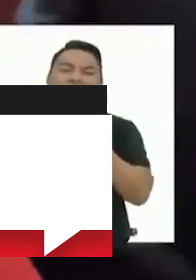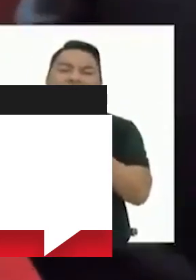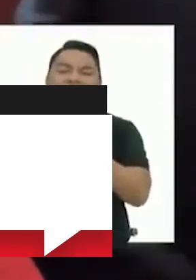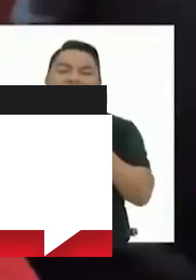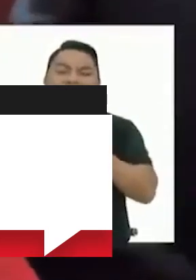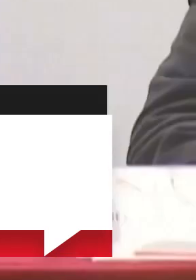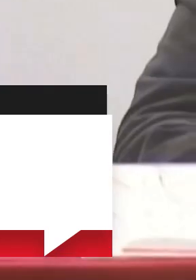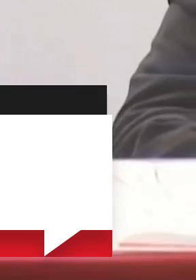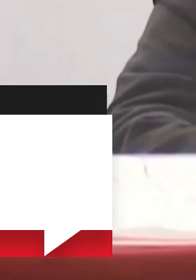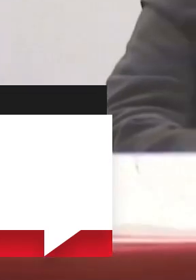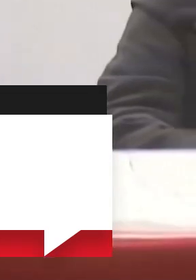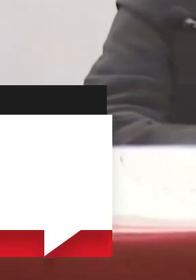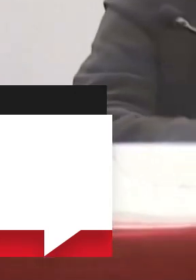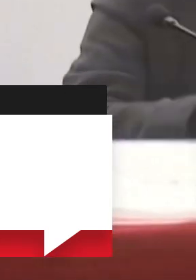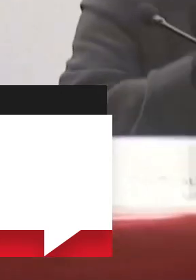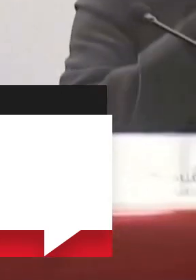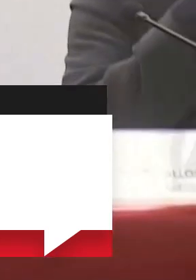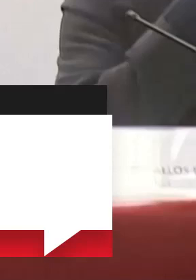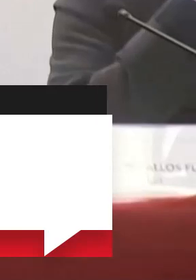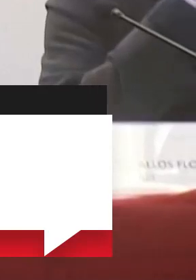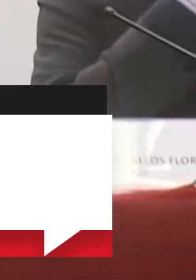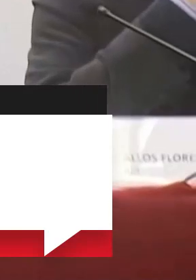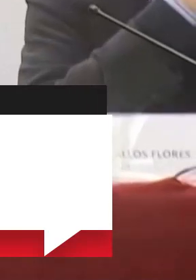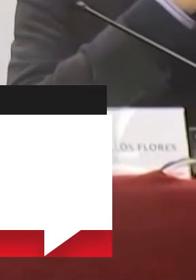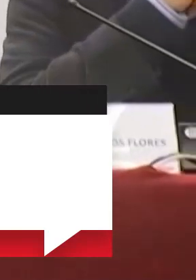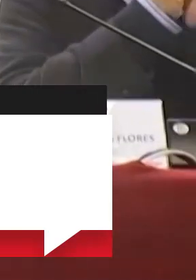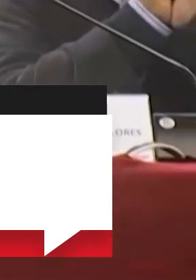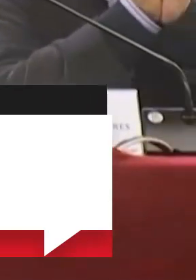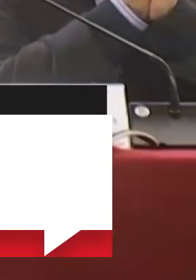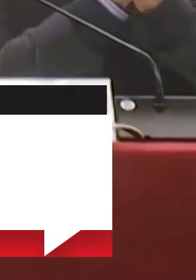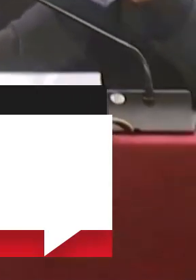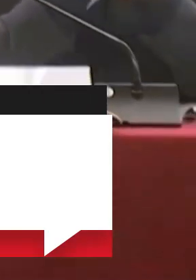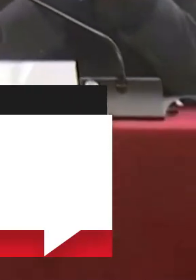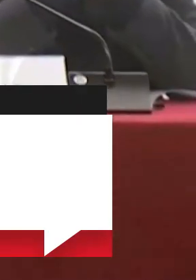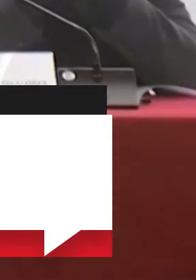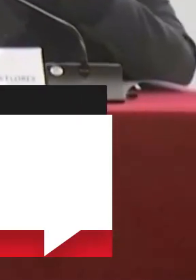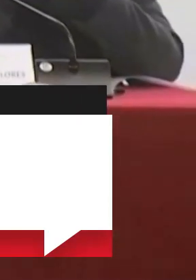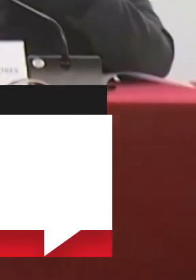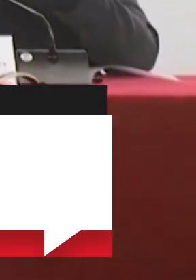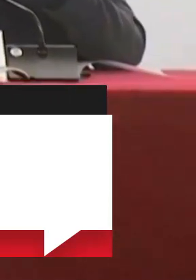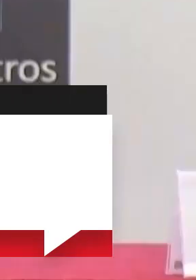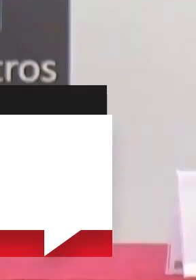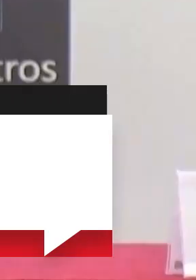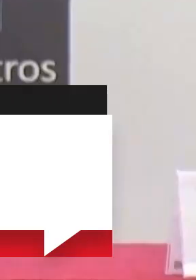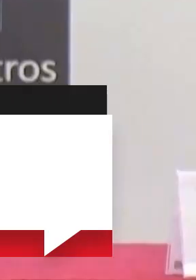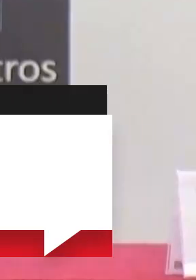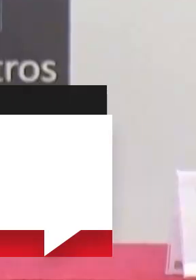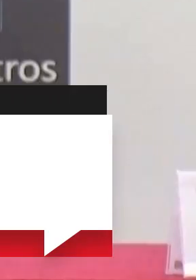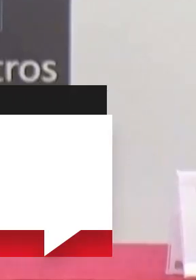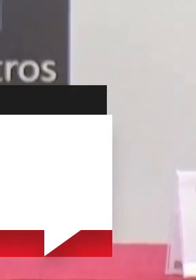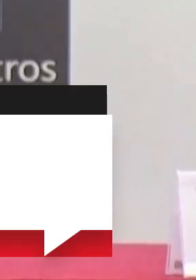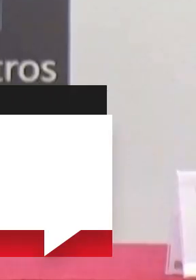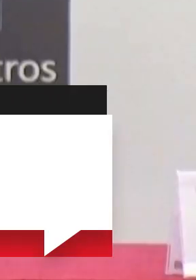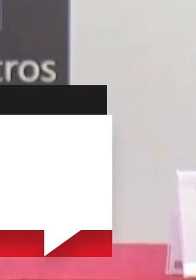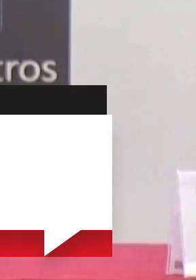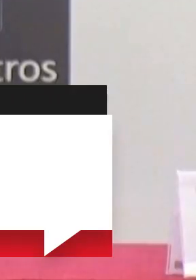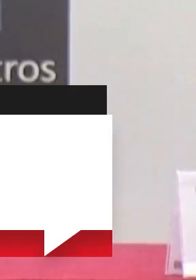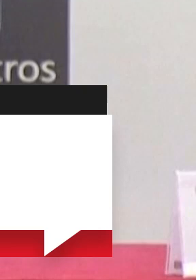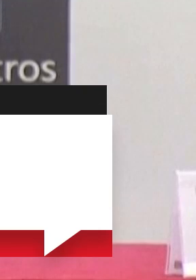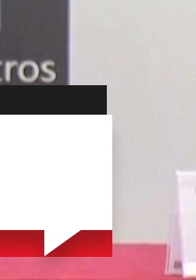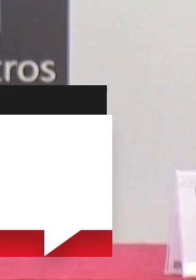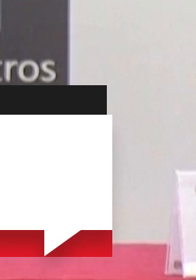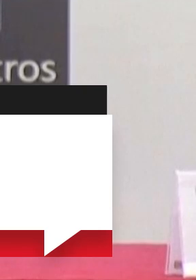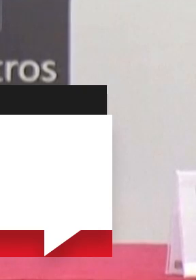la República. Cabe recordar que, de acuerdo a información que tuvo Correo, el presidente del Consejo